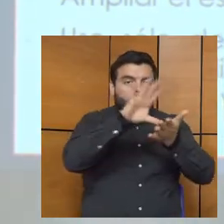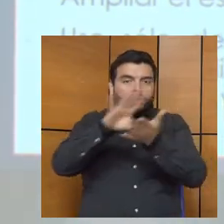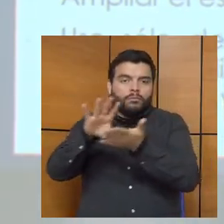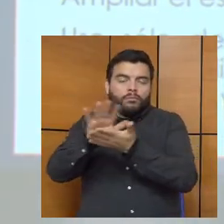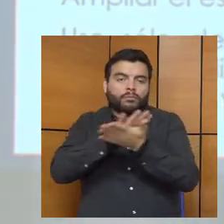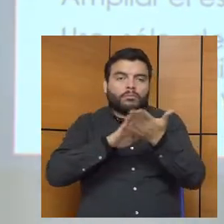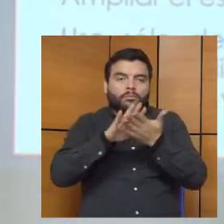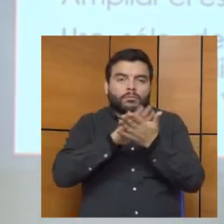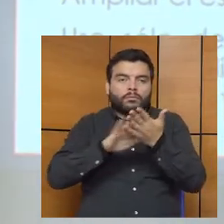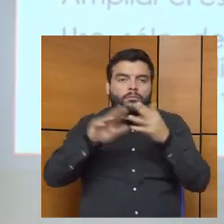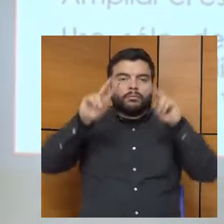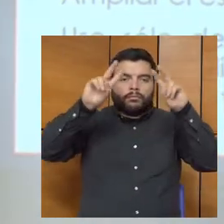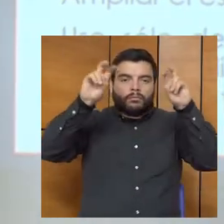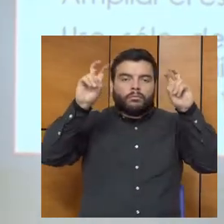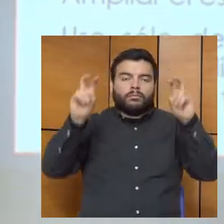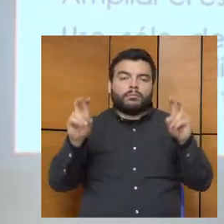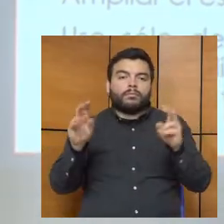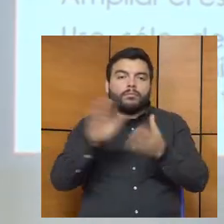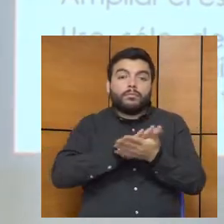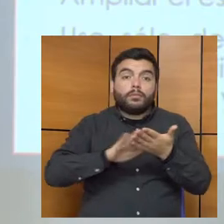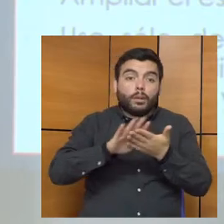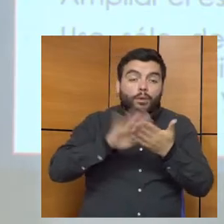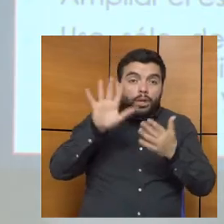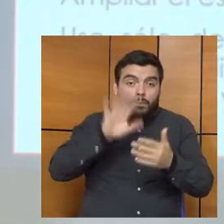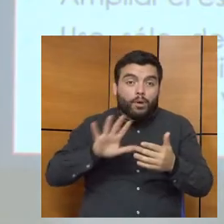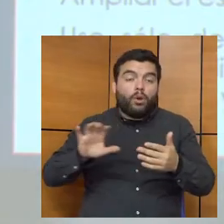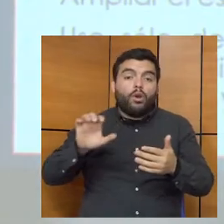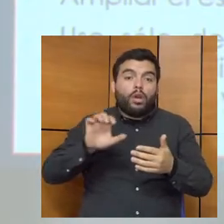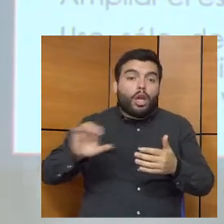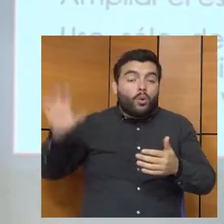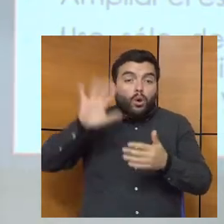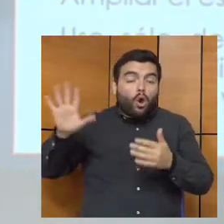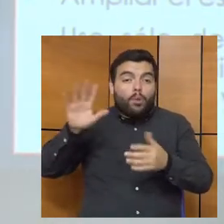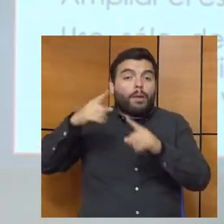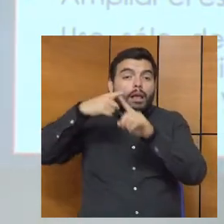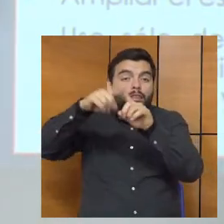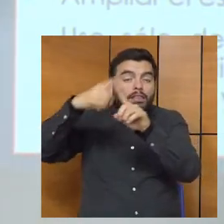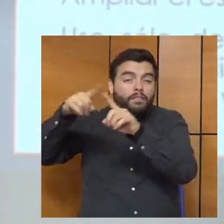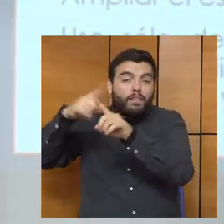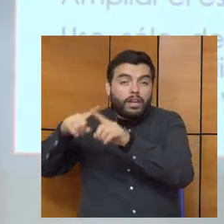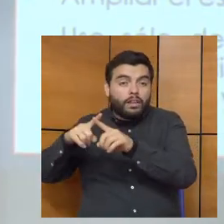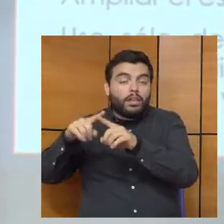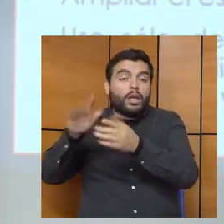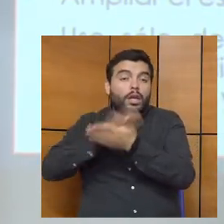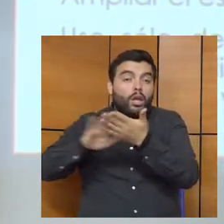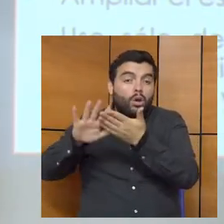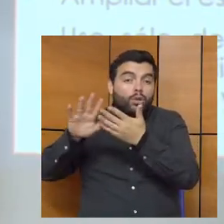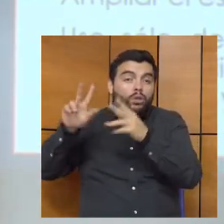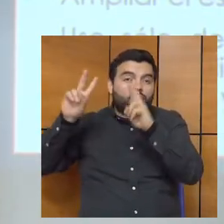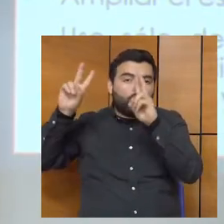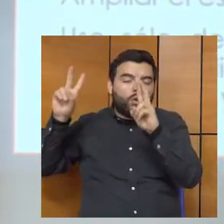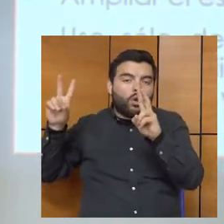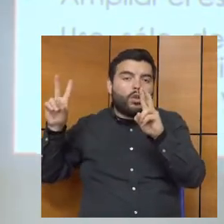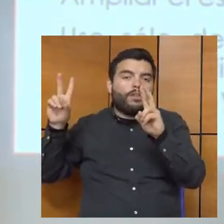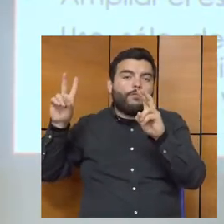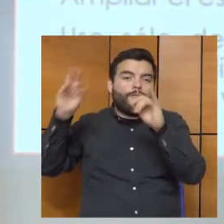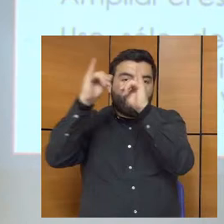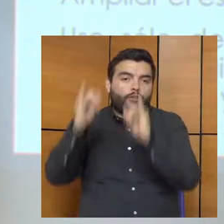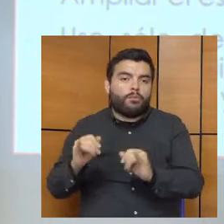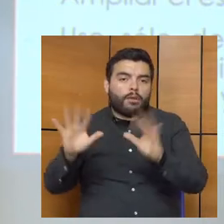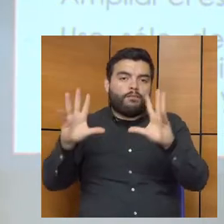anglosajones o ámbitos de sudeste asiático, con culturas muy distintas, con otras estructuras familiares. En